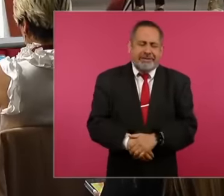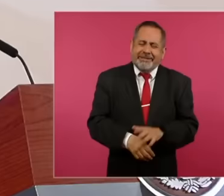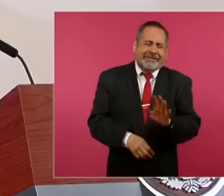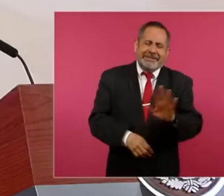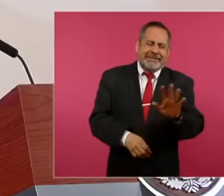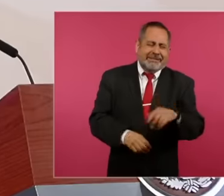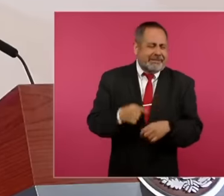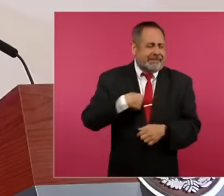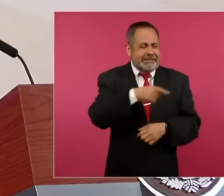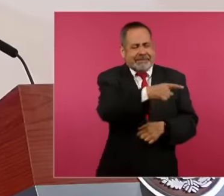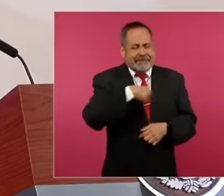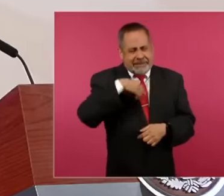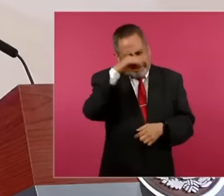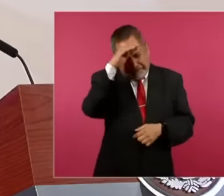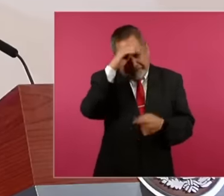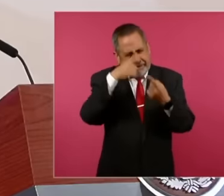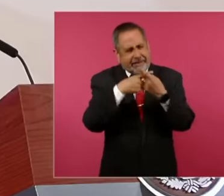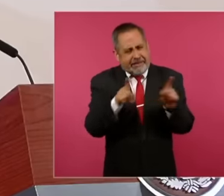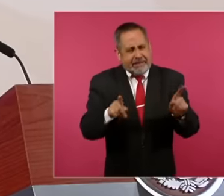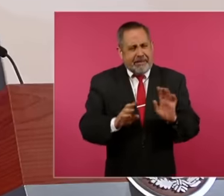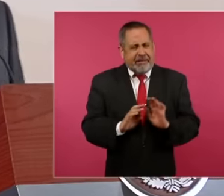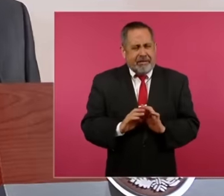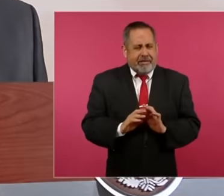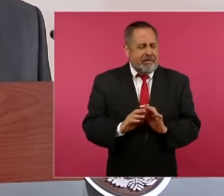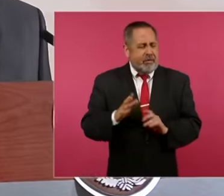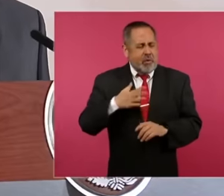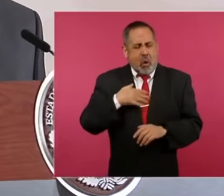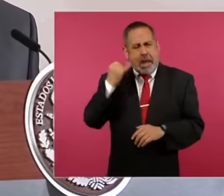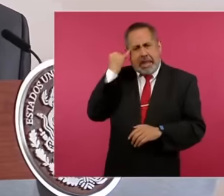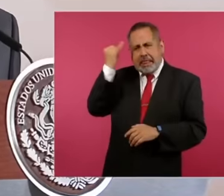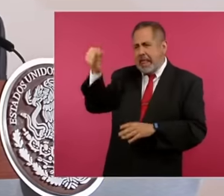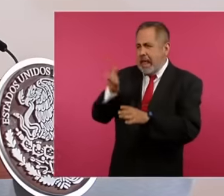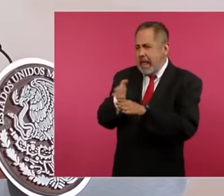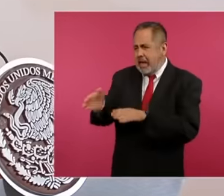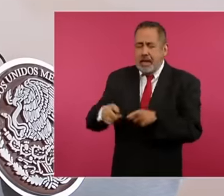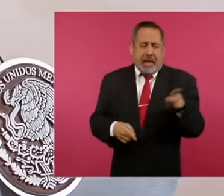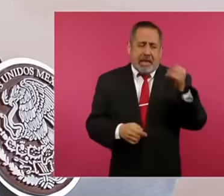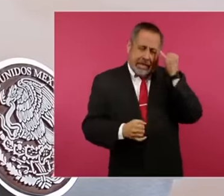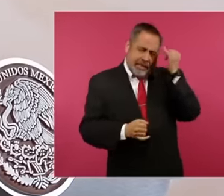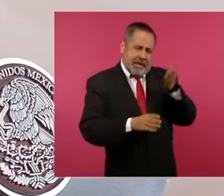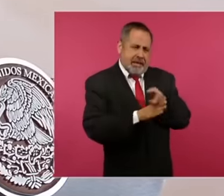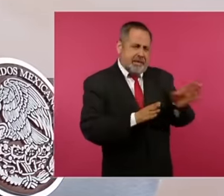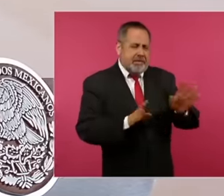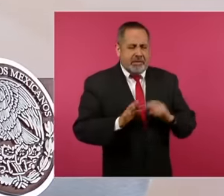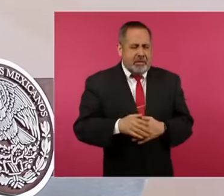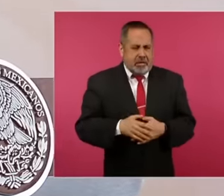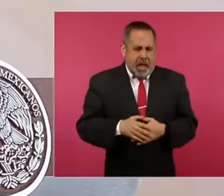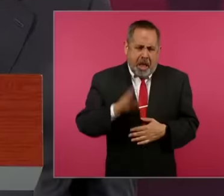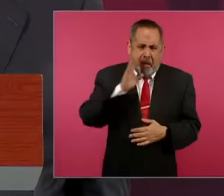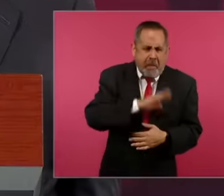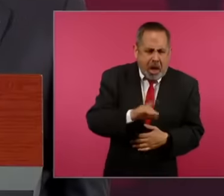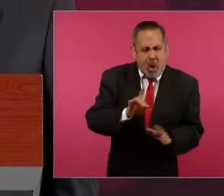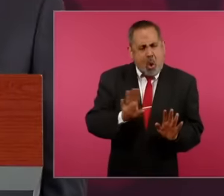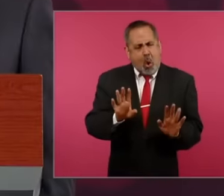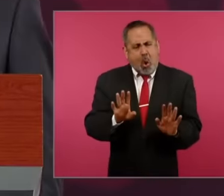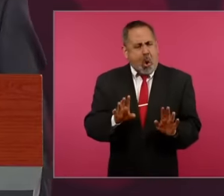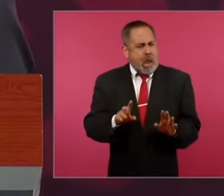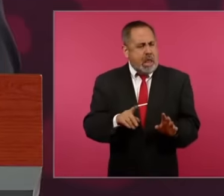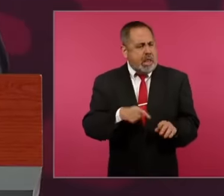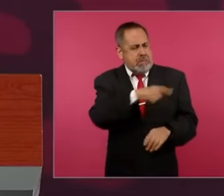distinto, o sea, tenemos posturas distintas. Y esto no es malo,